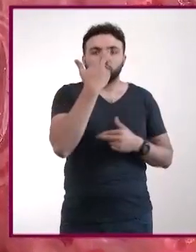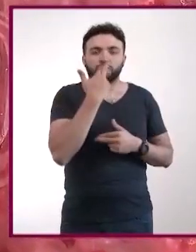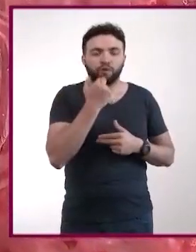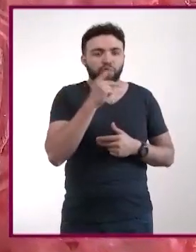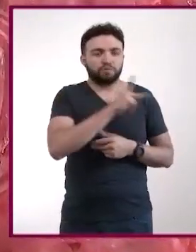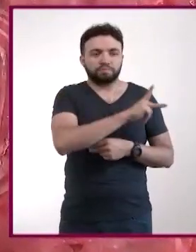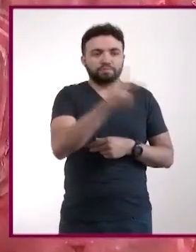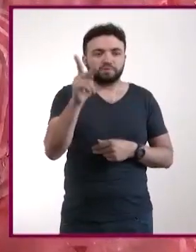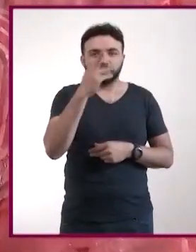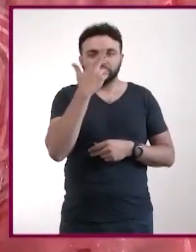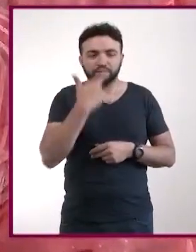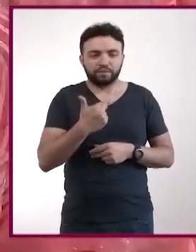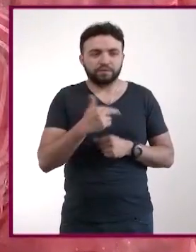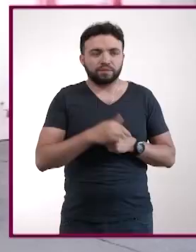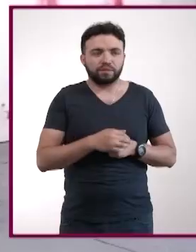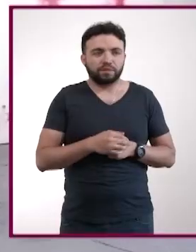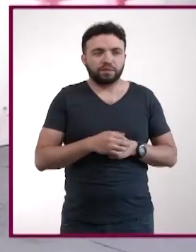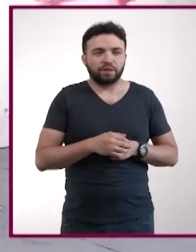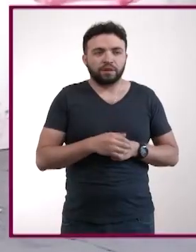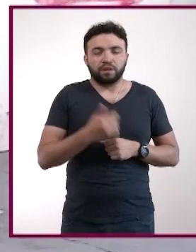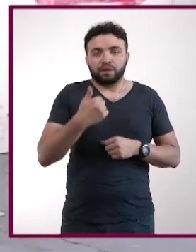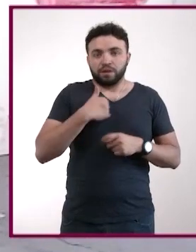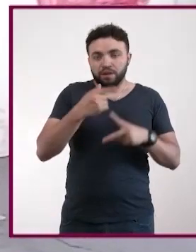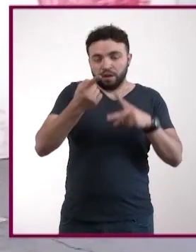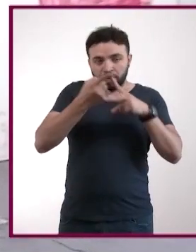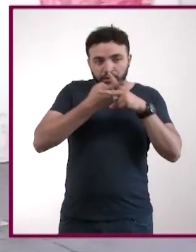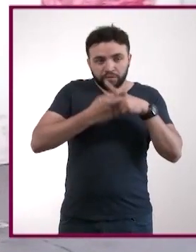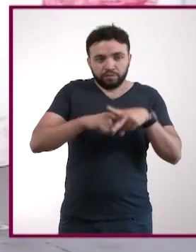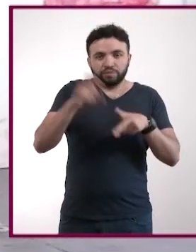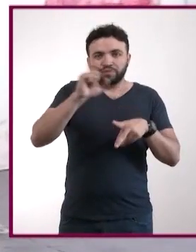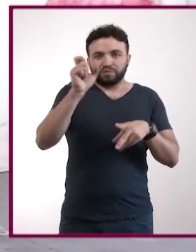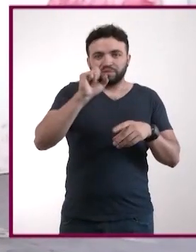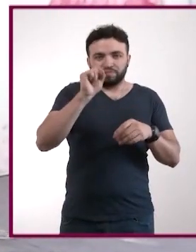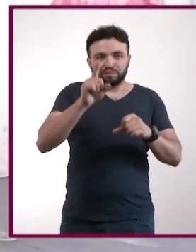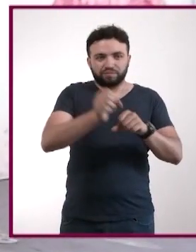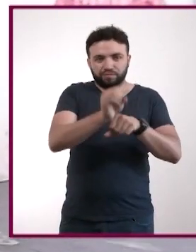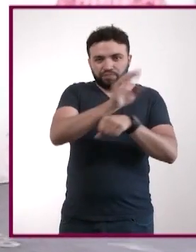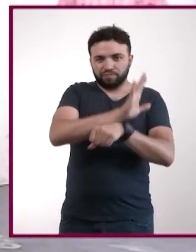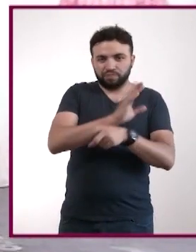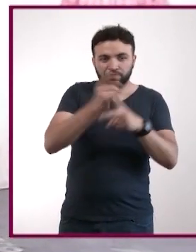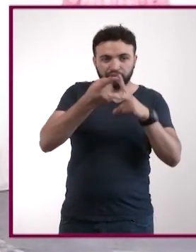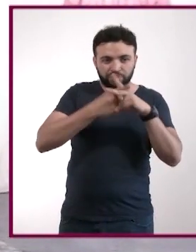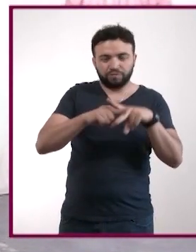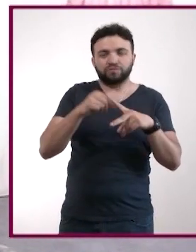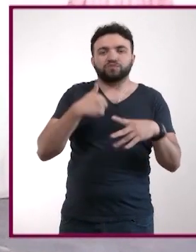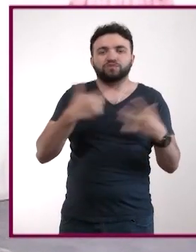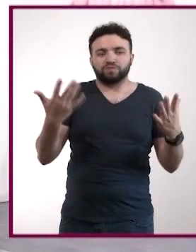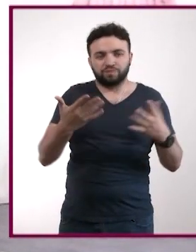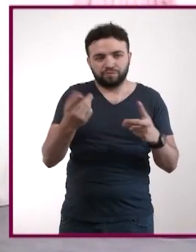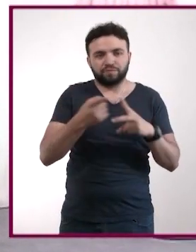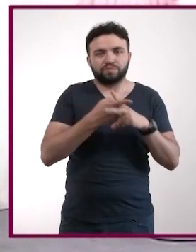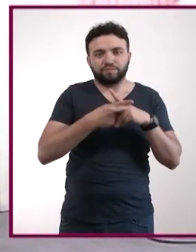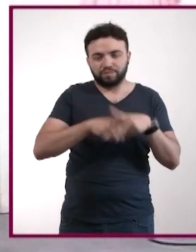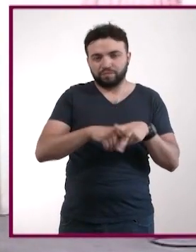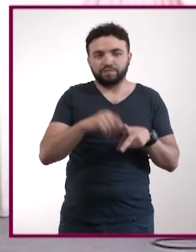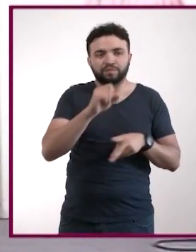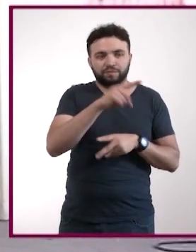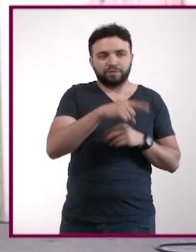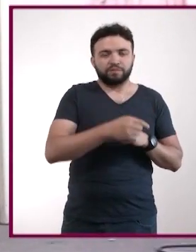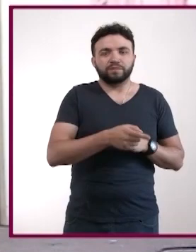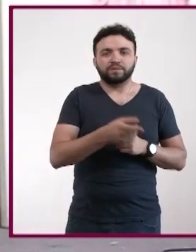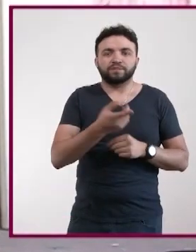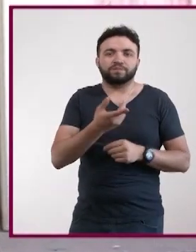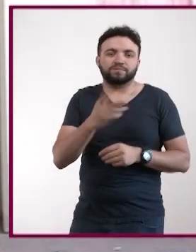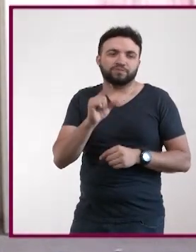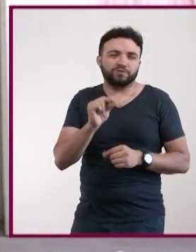Y la empecé justo cuando empezó la pandemia. Entonces también tienen algo que ver